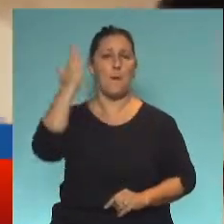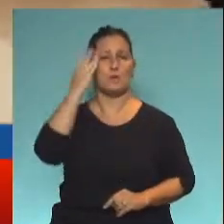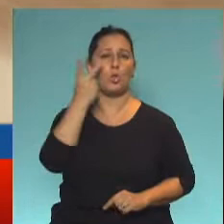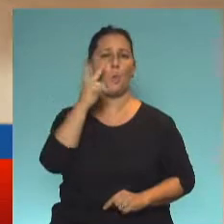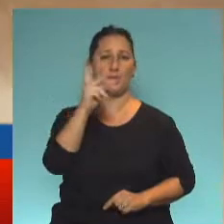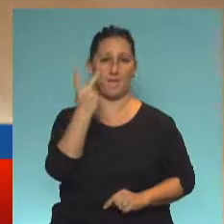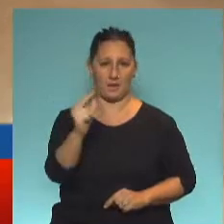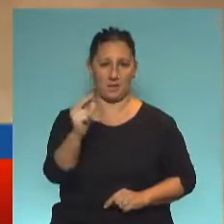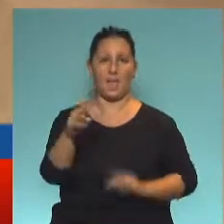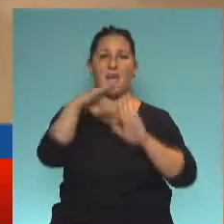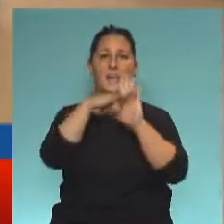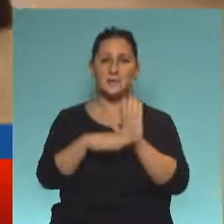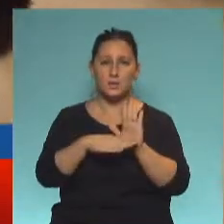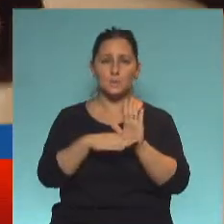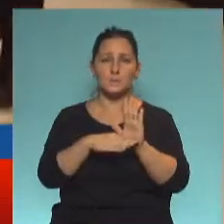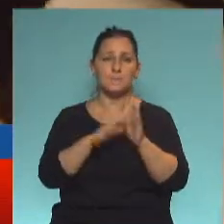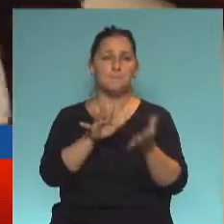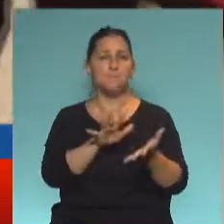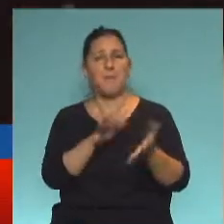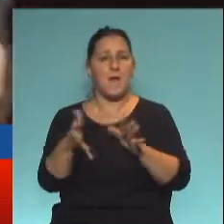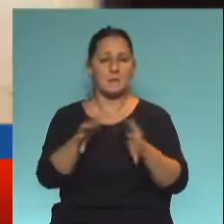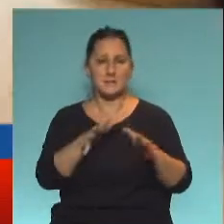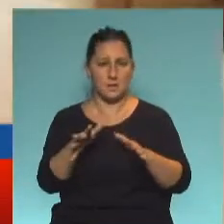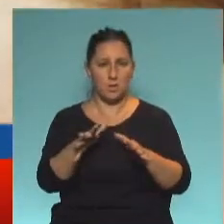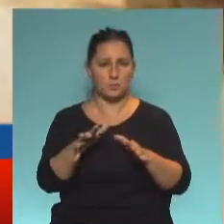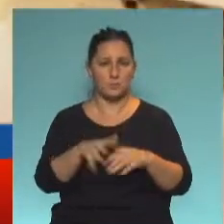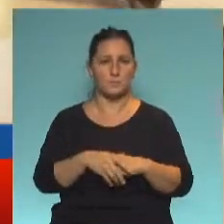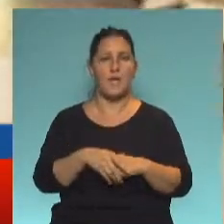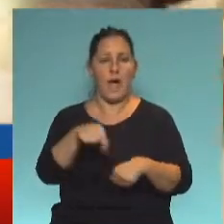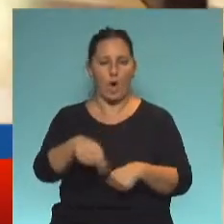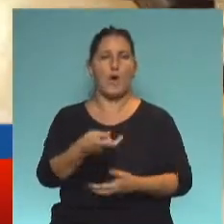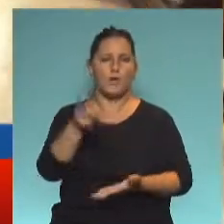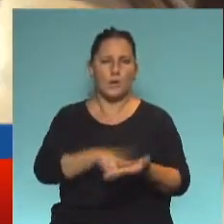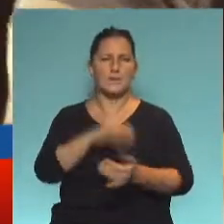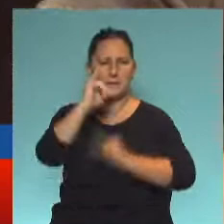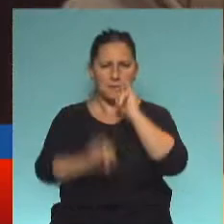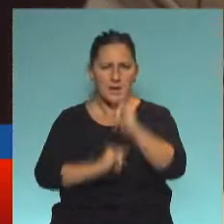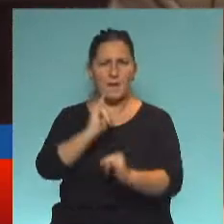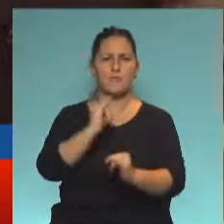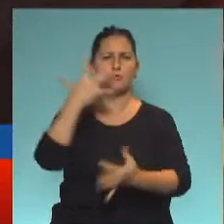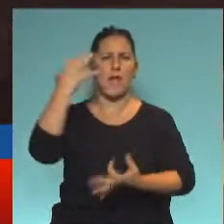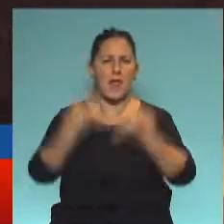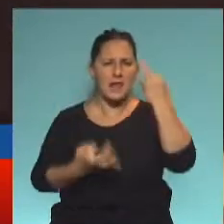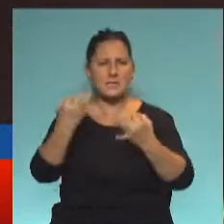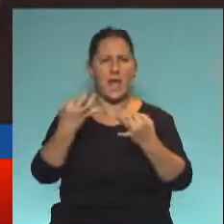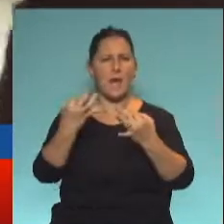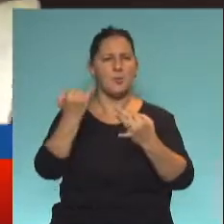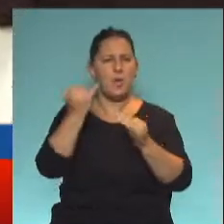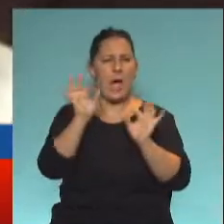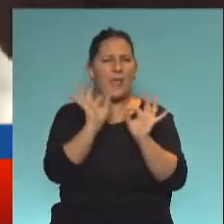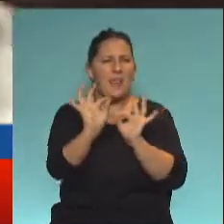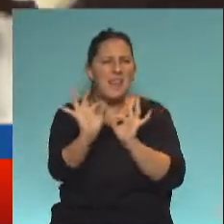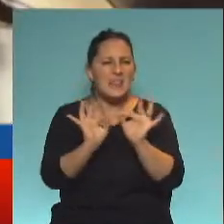2020. Restricciones que se parecerán mucho, que aquí volveremos a explicar, a analizar. Hay letra fina, hay